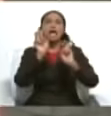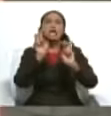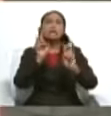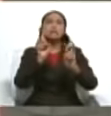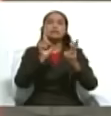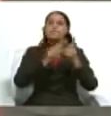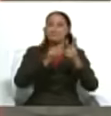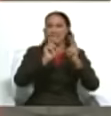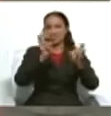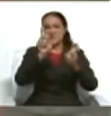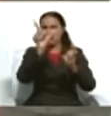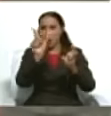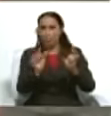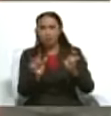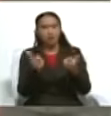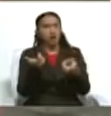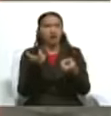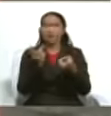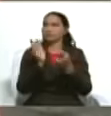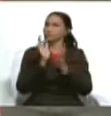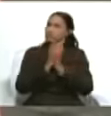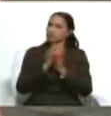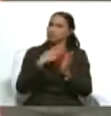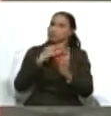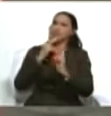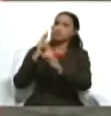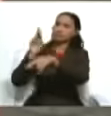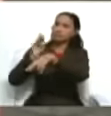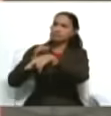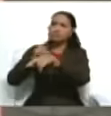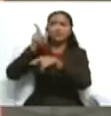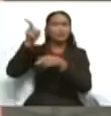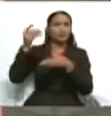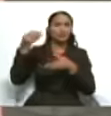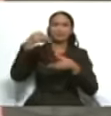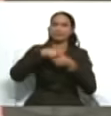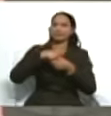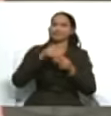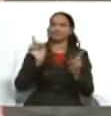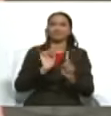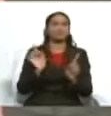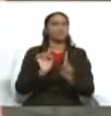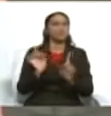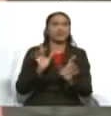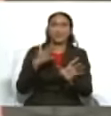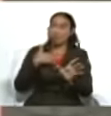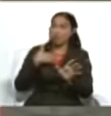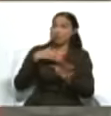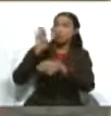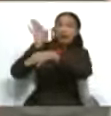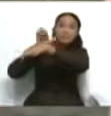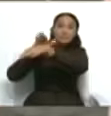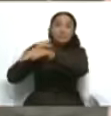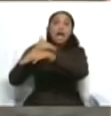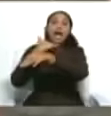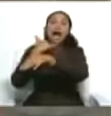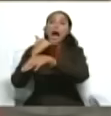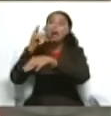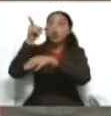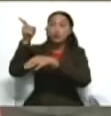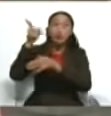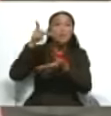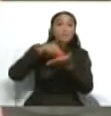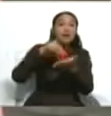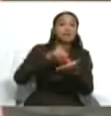Le he respondido yo a la señora que no se meta en eso, que nadie la ha invitado, y que la Fuerza Armada Nacional Bolivariana